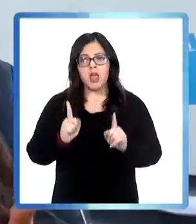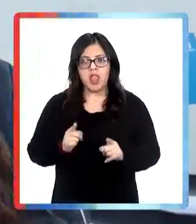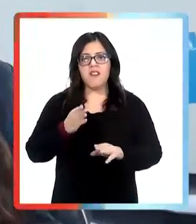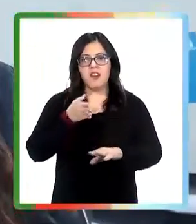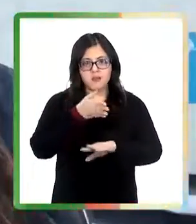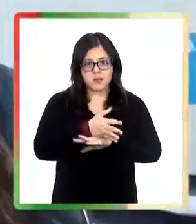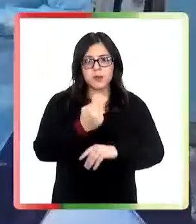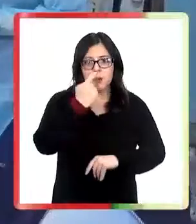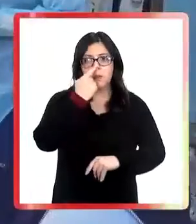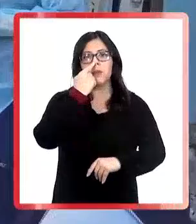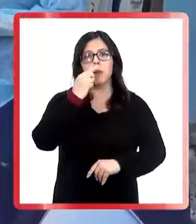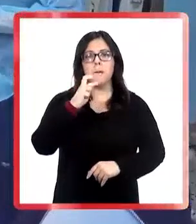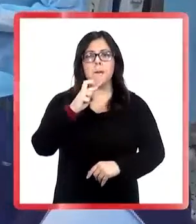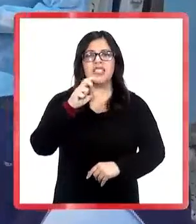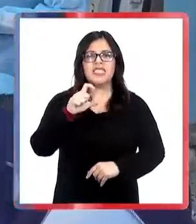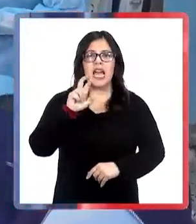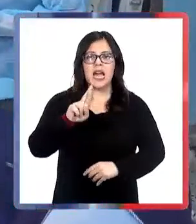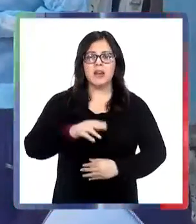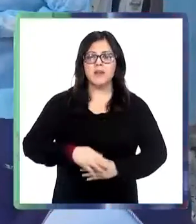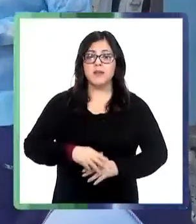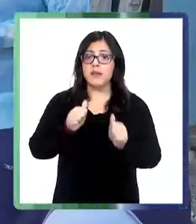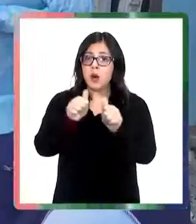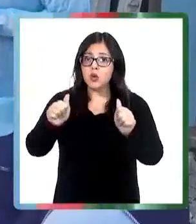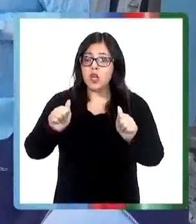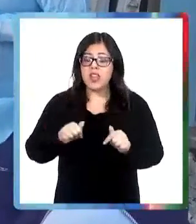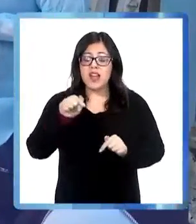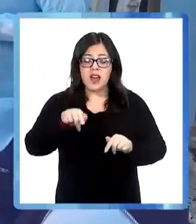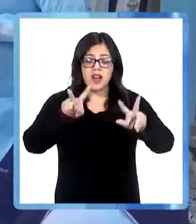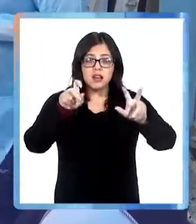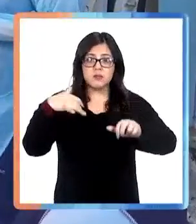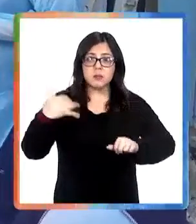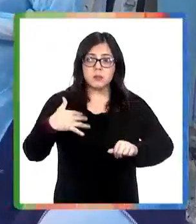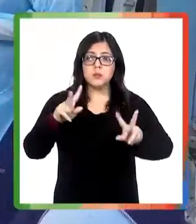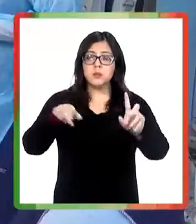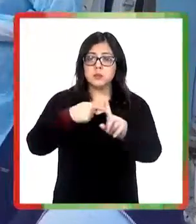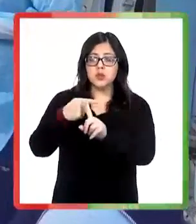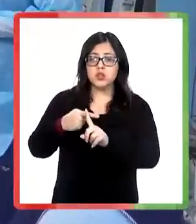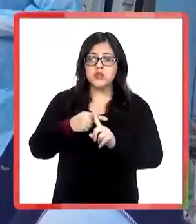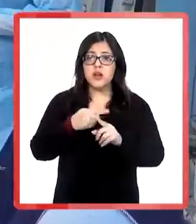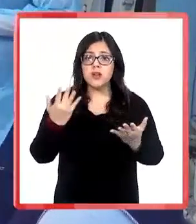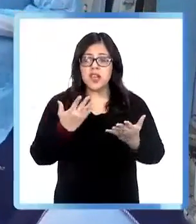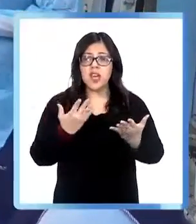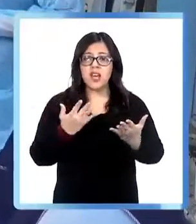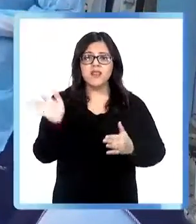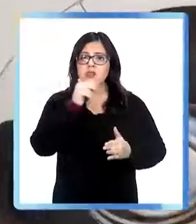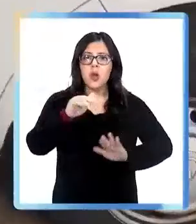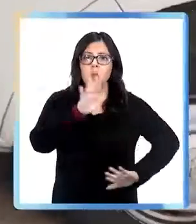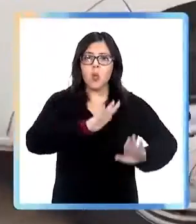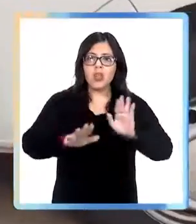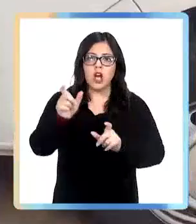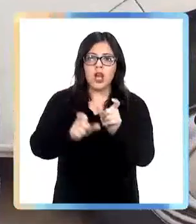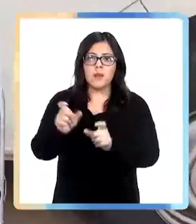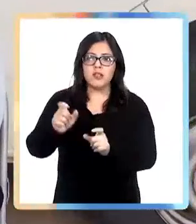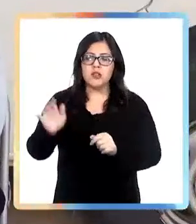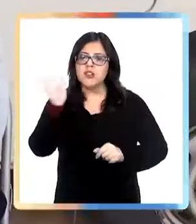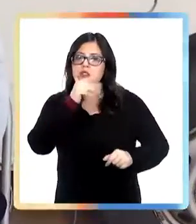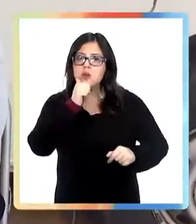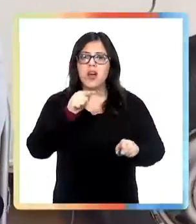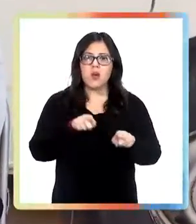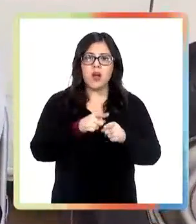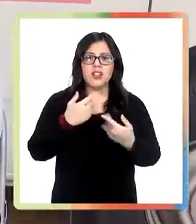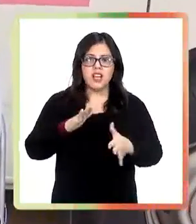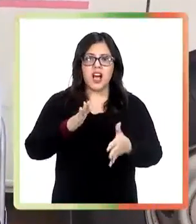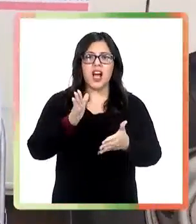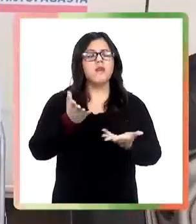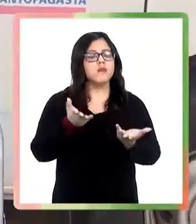deben testearse. Para la autoridad sanitaria, uno de los factores de la alta positividad es el descuido de la población, el no tomar las medidas del